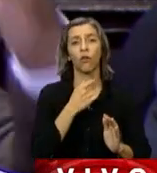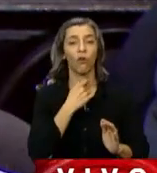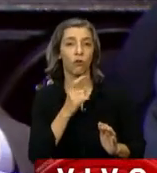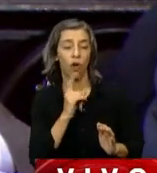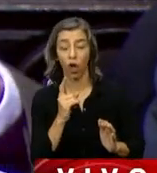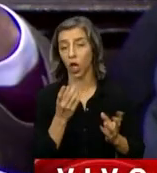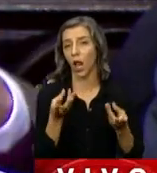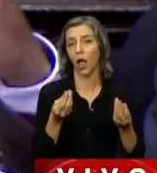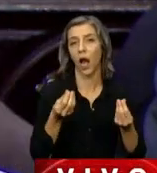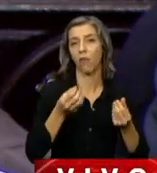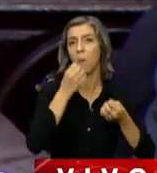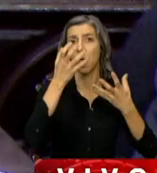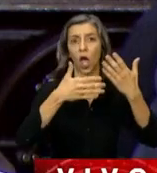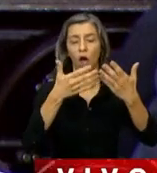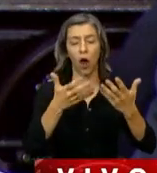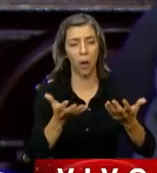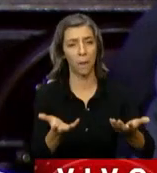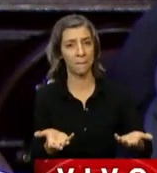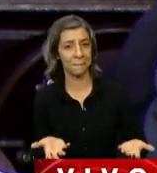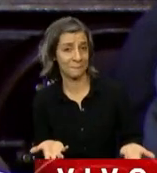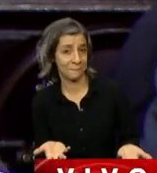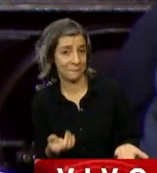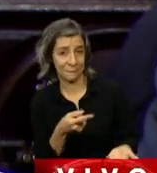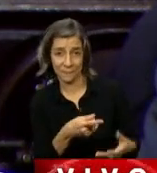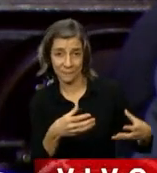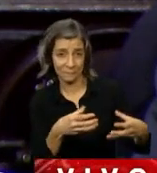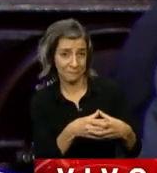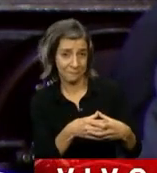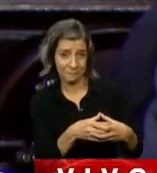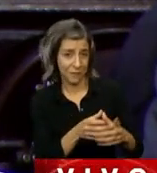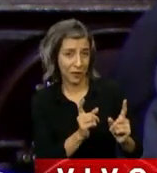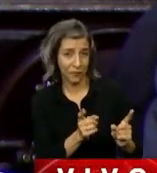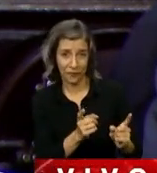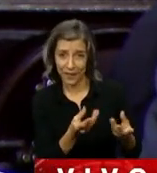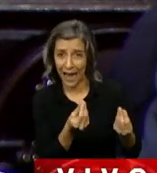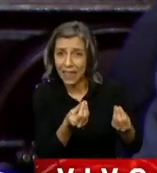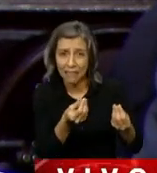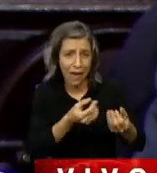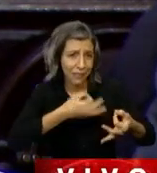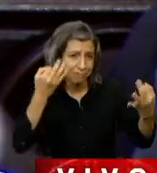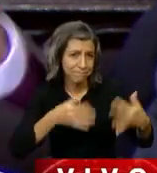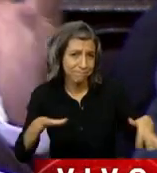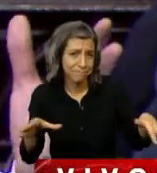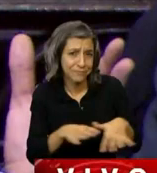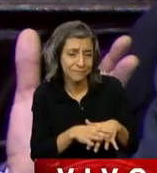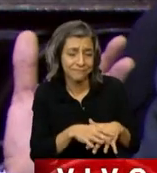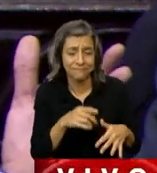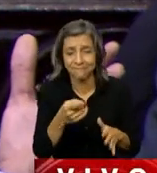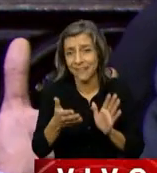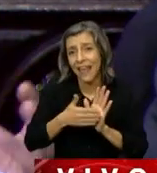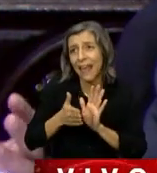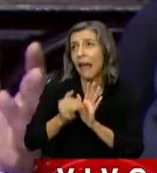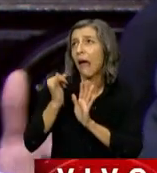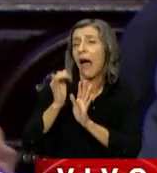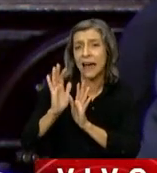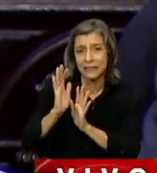teniendo la calidad que claramente siguen teniendo en la Orquesta Sinfónica. La verdad es que esos son argumentos hasta vetustos, le diría,